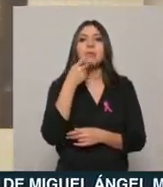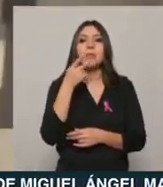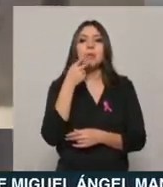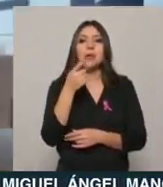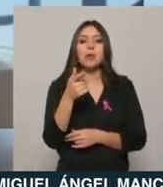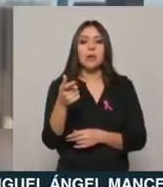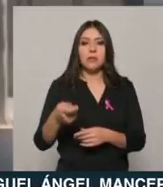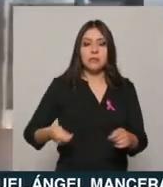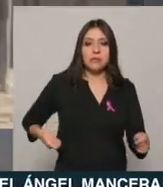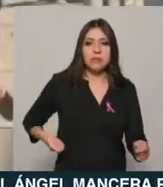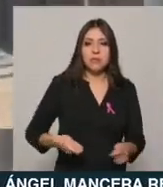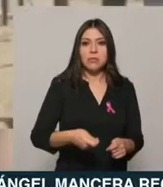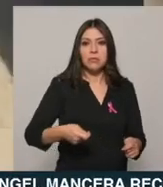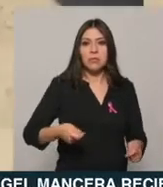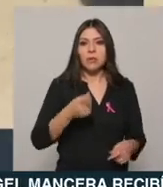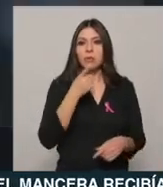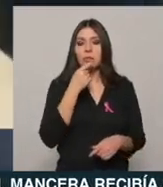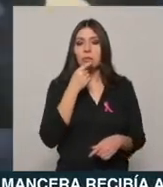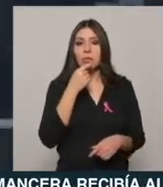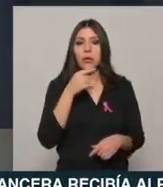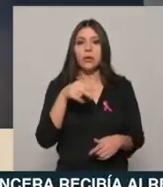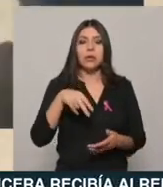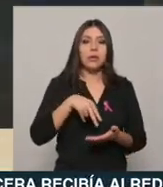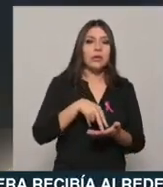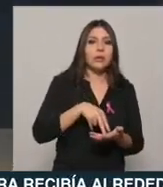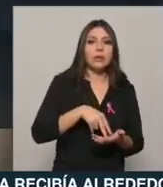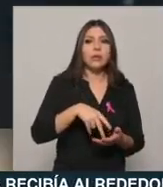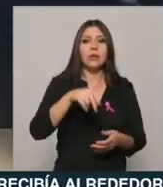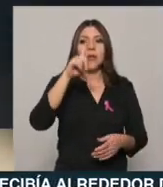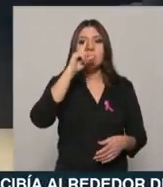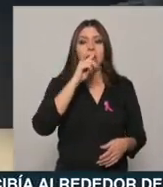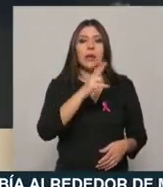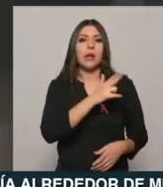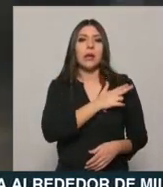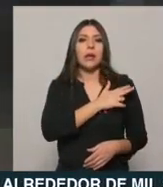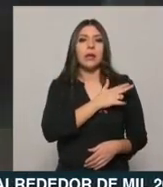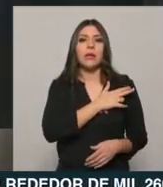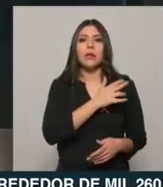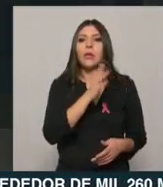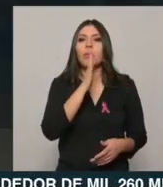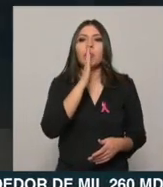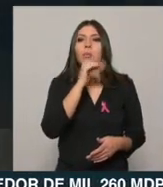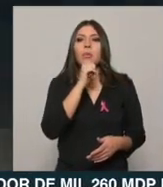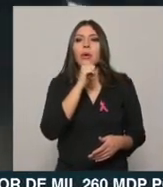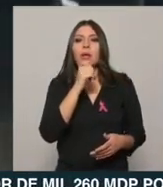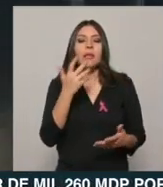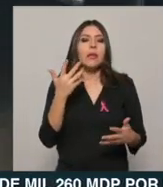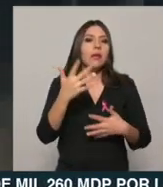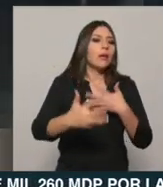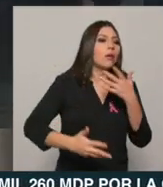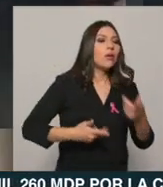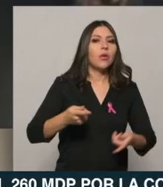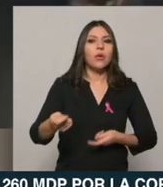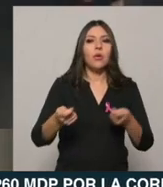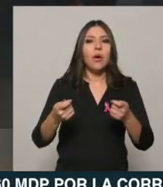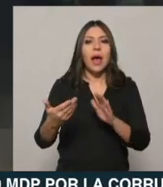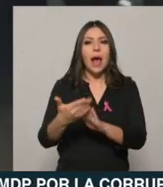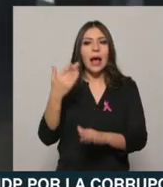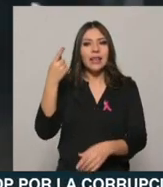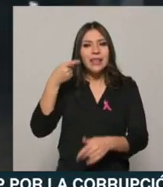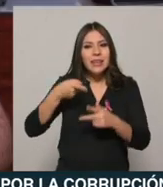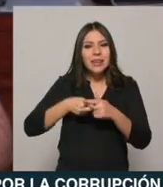arma punzocortante. El policía termina lesionado y sin poder controlar la situación desde un